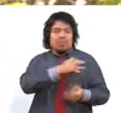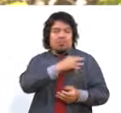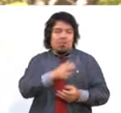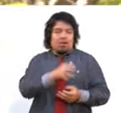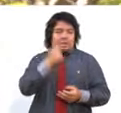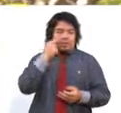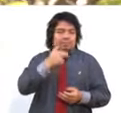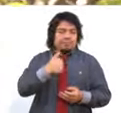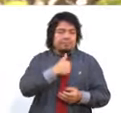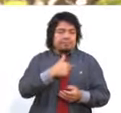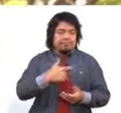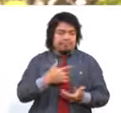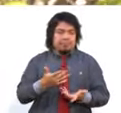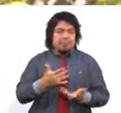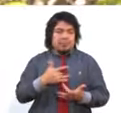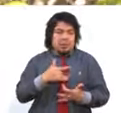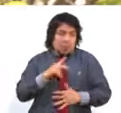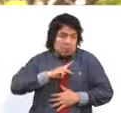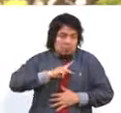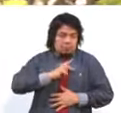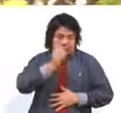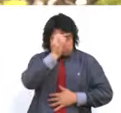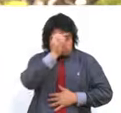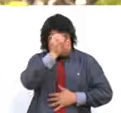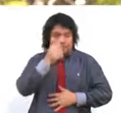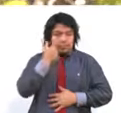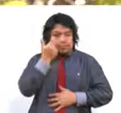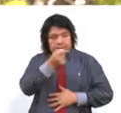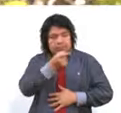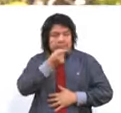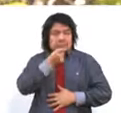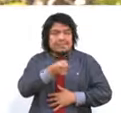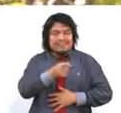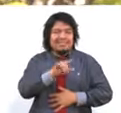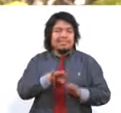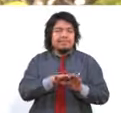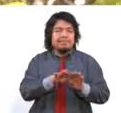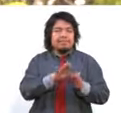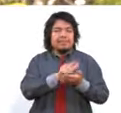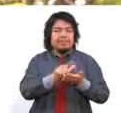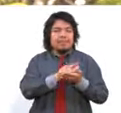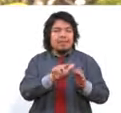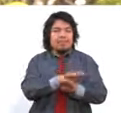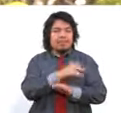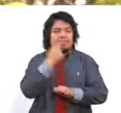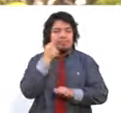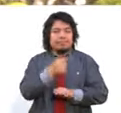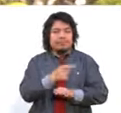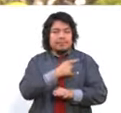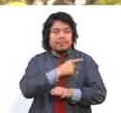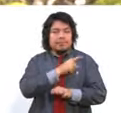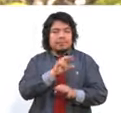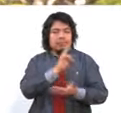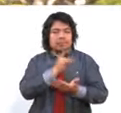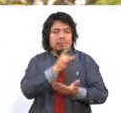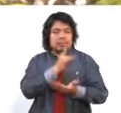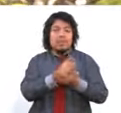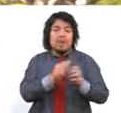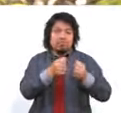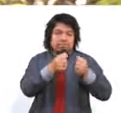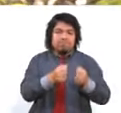en que puede, desde mi punto de vista, concebirse esta reforma electoral. Es fortalecer